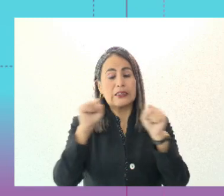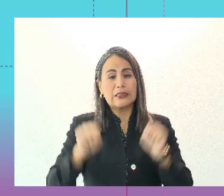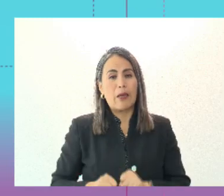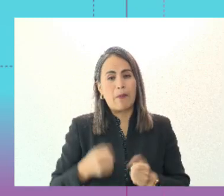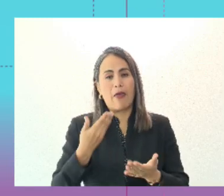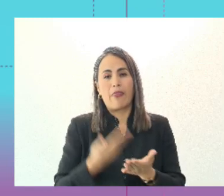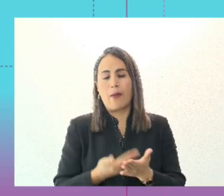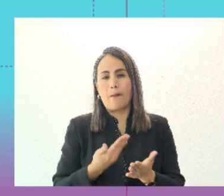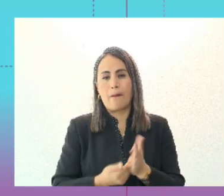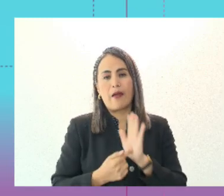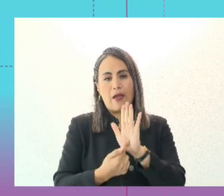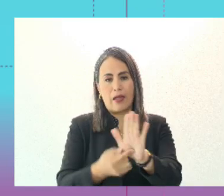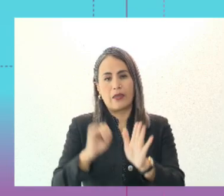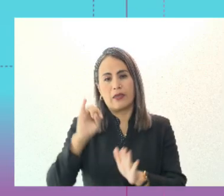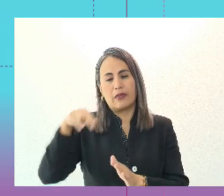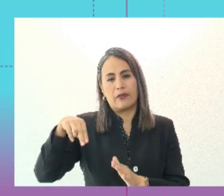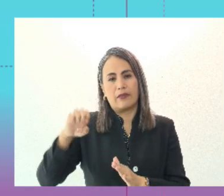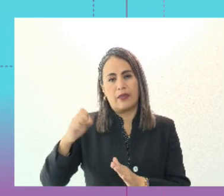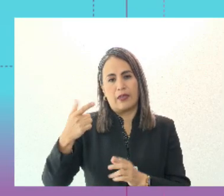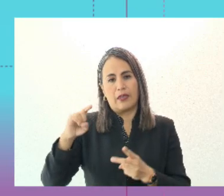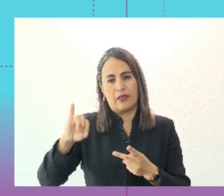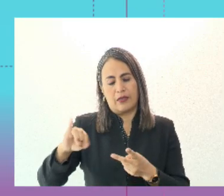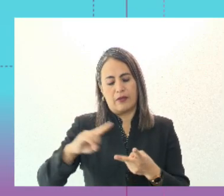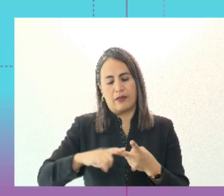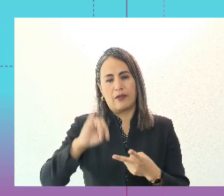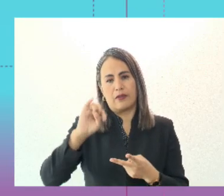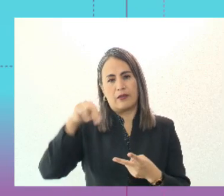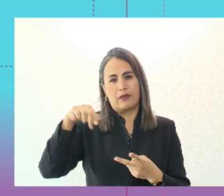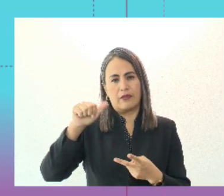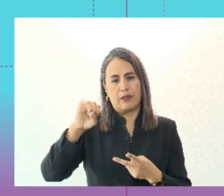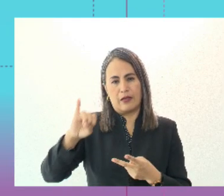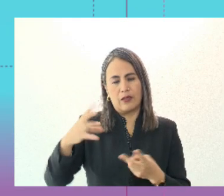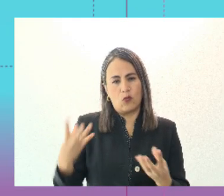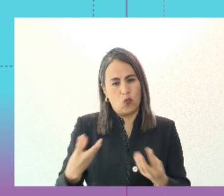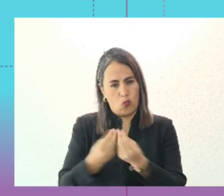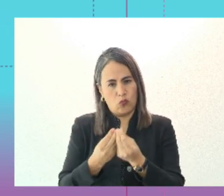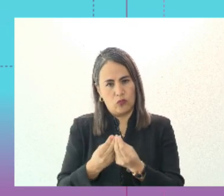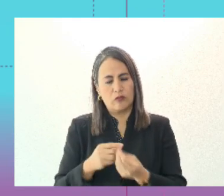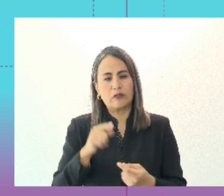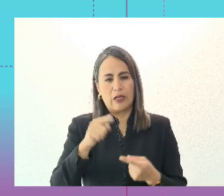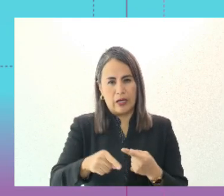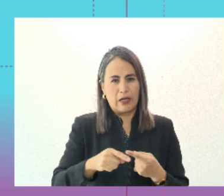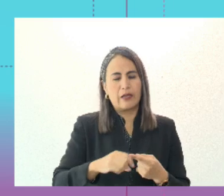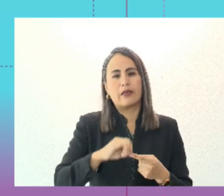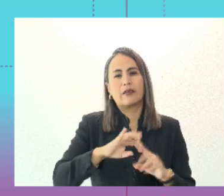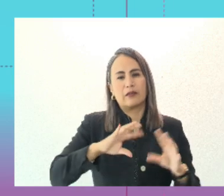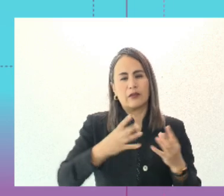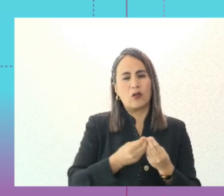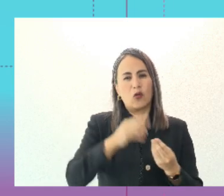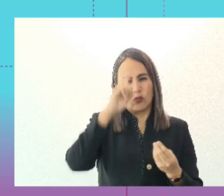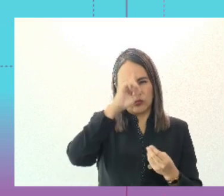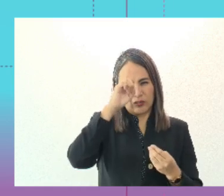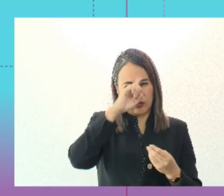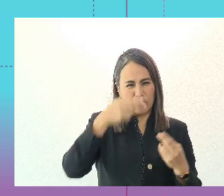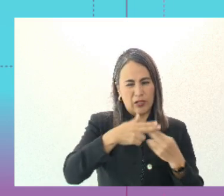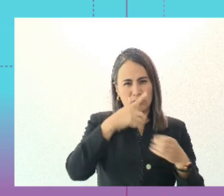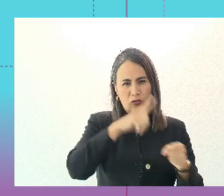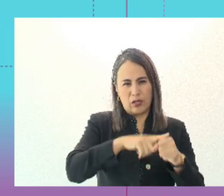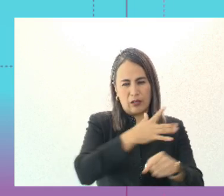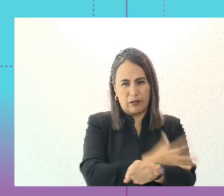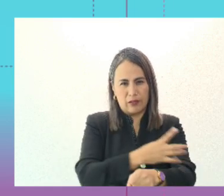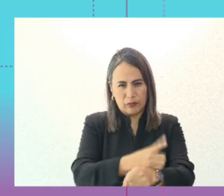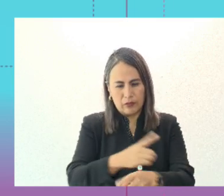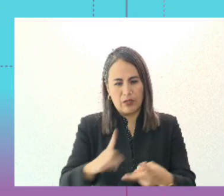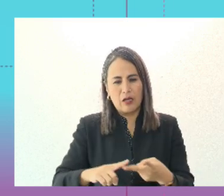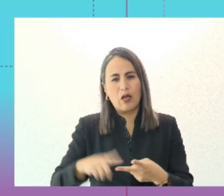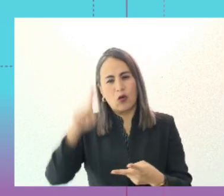en donde participa el INEGI, en donde participa el INAI. El INEGI forma parte del Consejo del Sistema Nacional de Transparencia, forma parte del Consejo